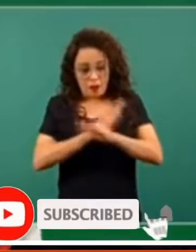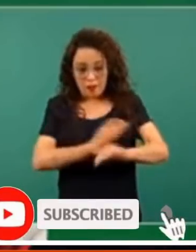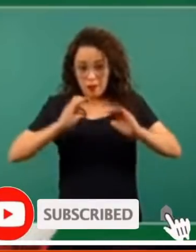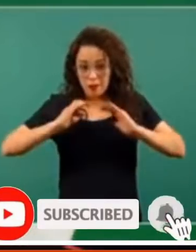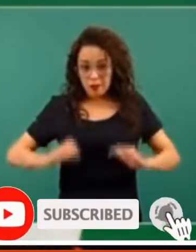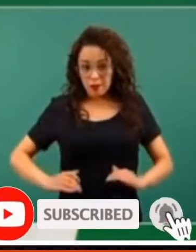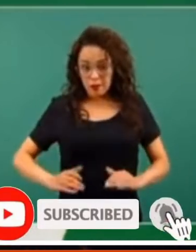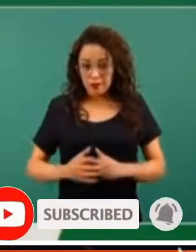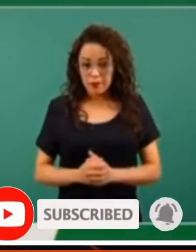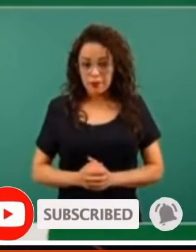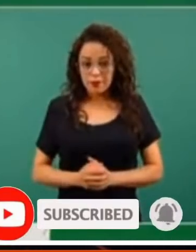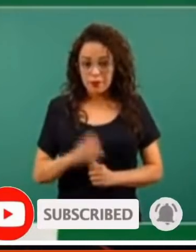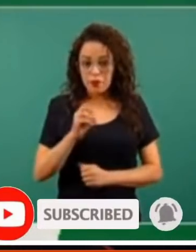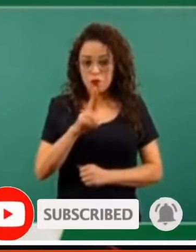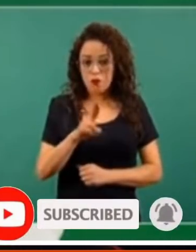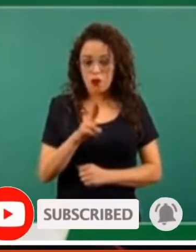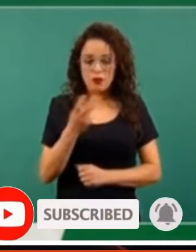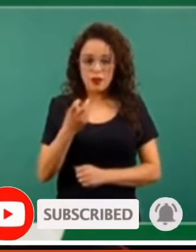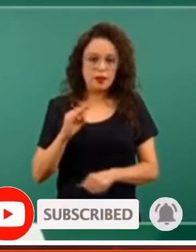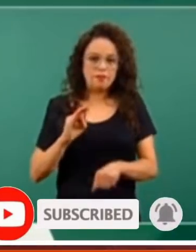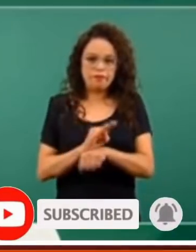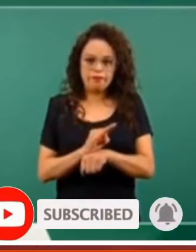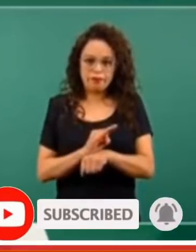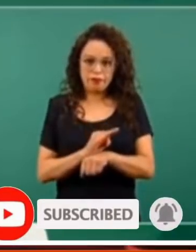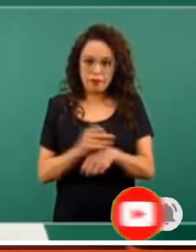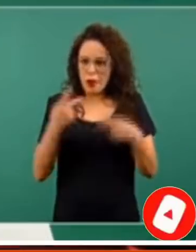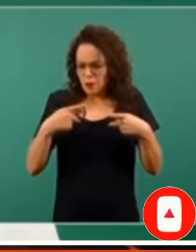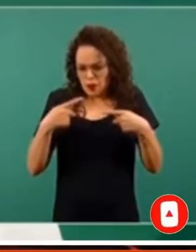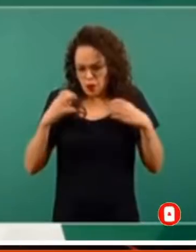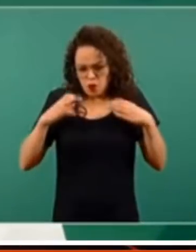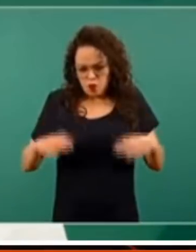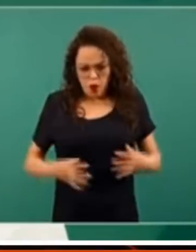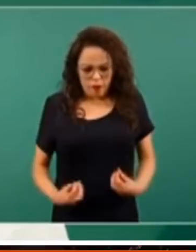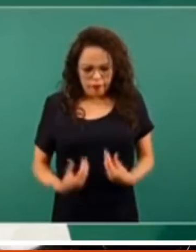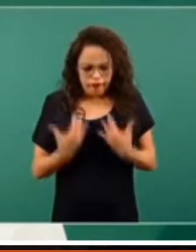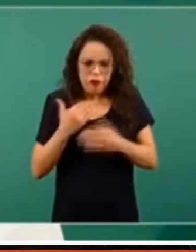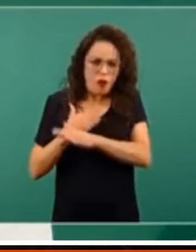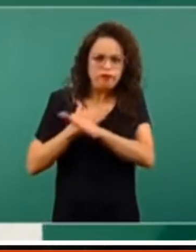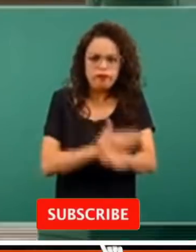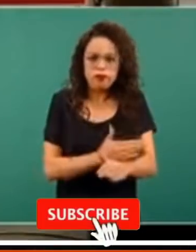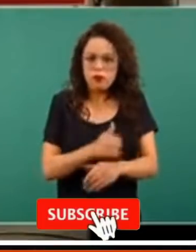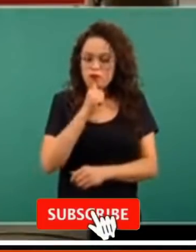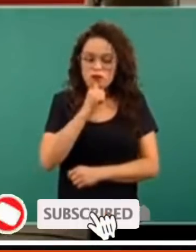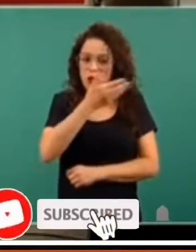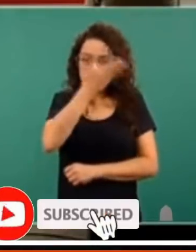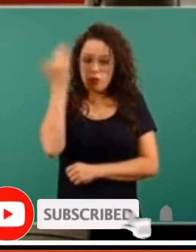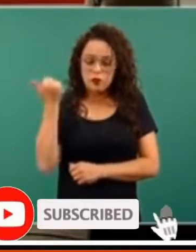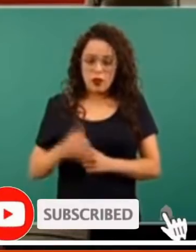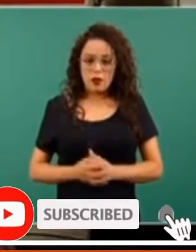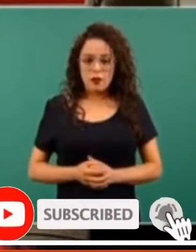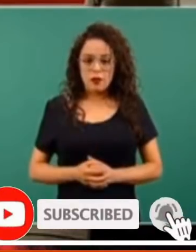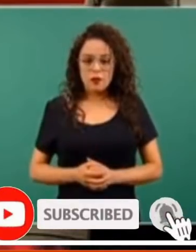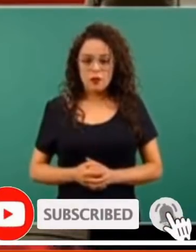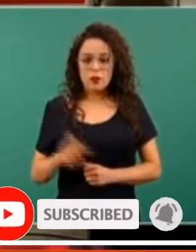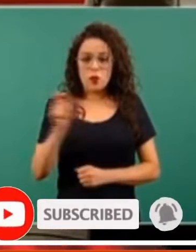protectora del sistema de defensas de los humanos, del sistema inmune, ante la historia de haber